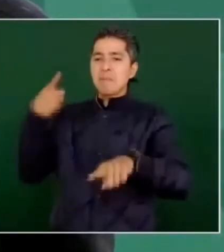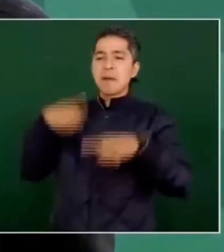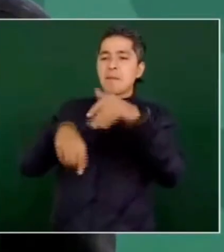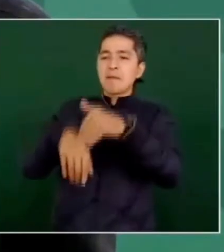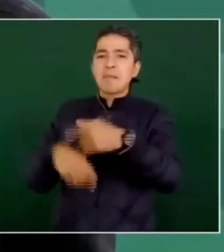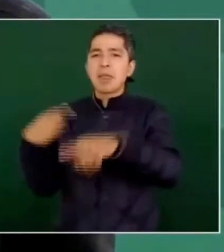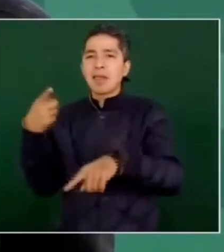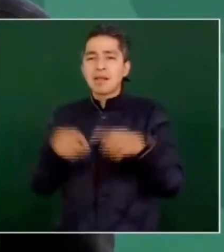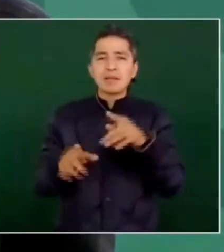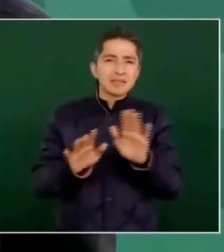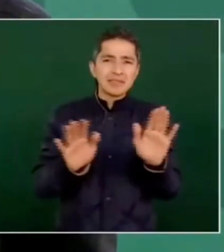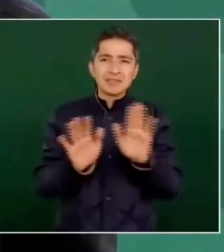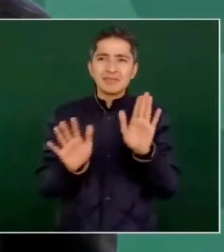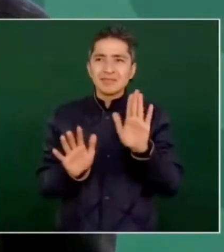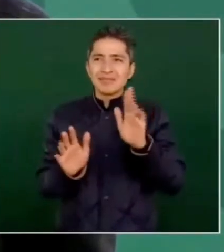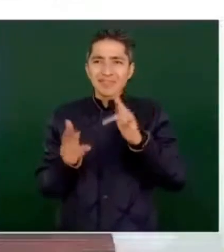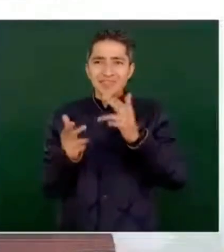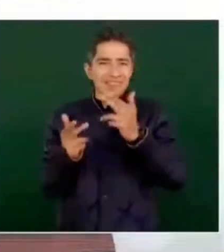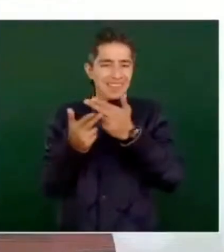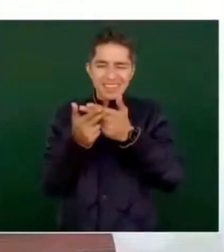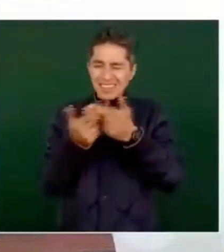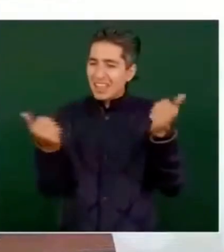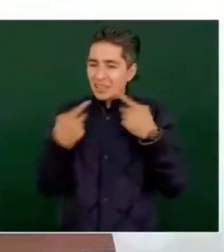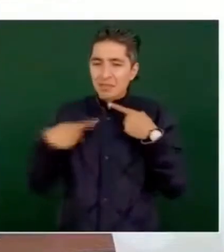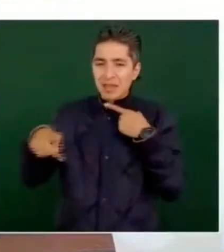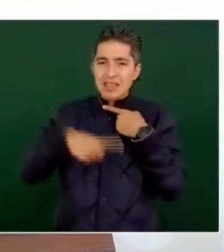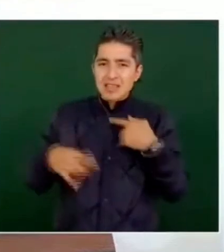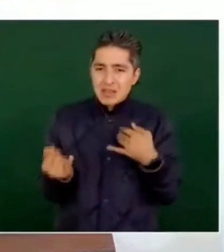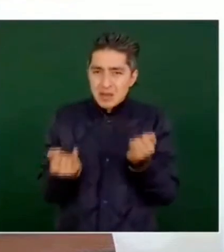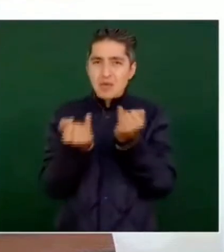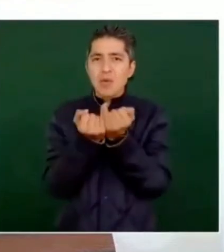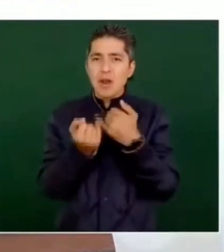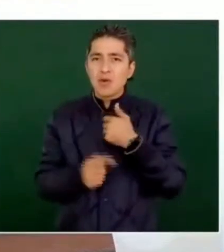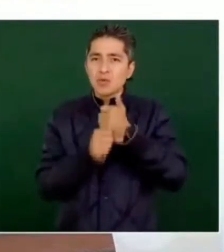que nadie padezca lo que padecimos nosotros,